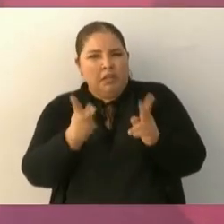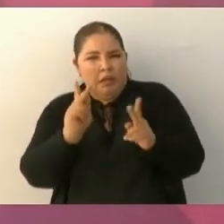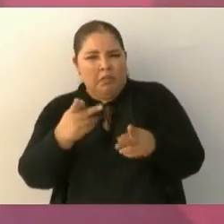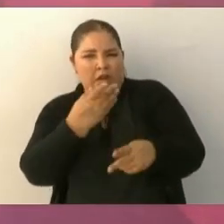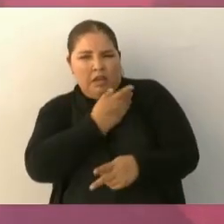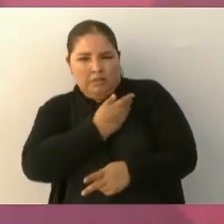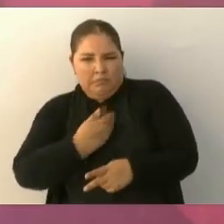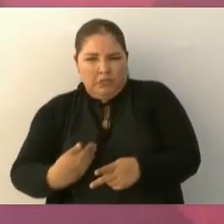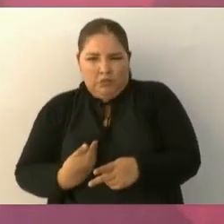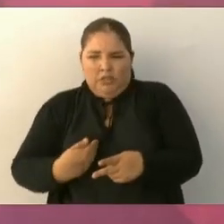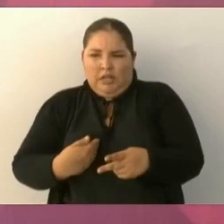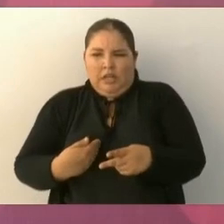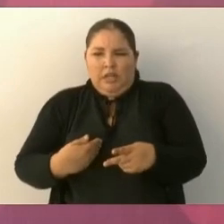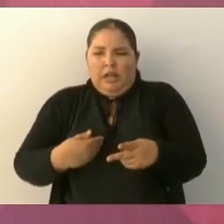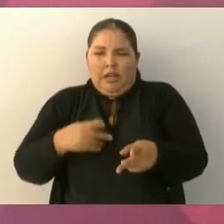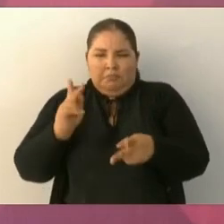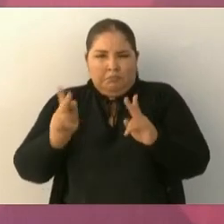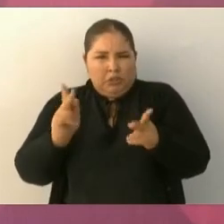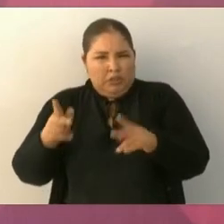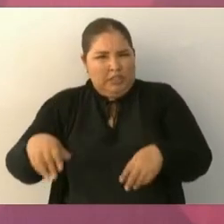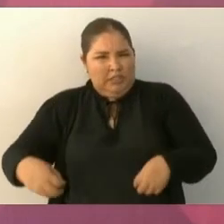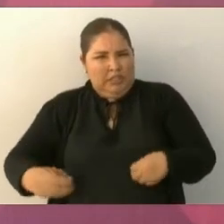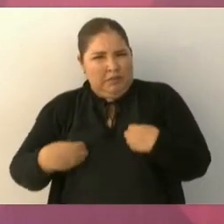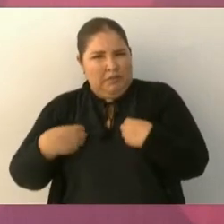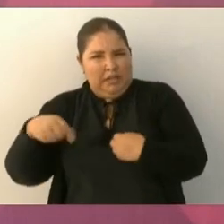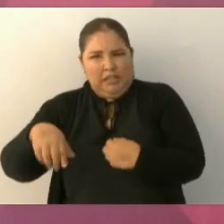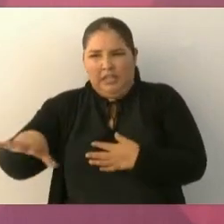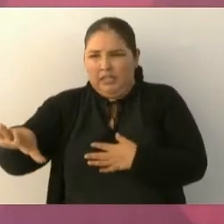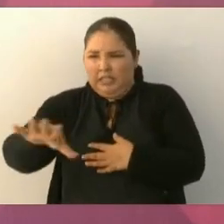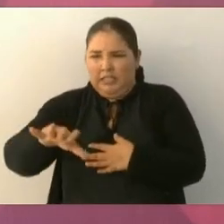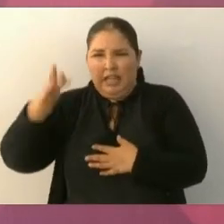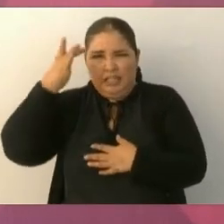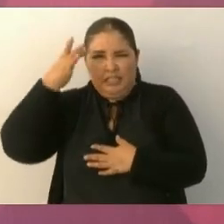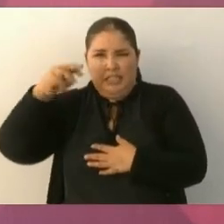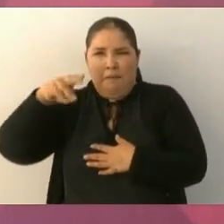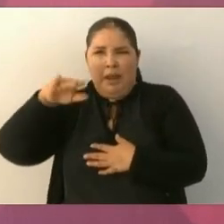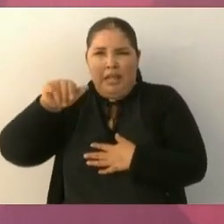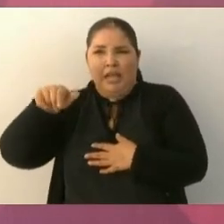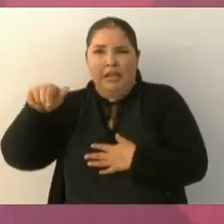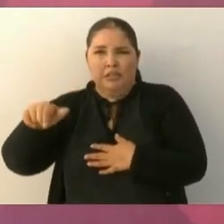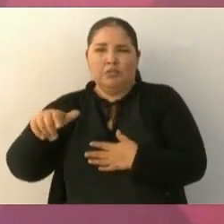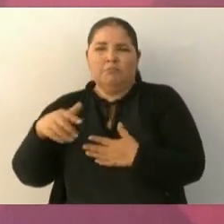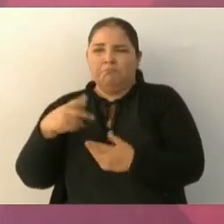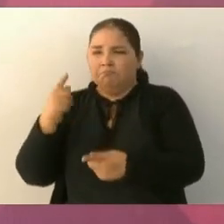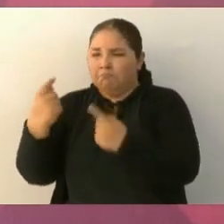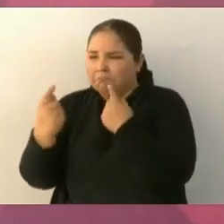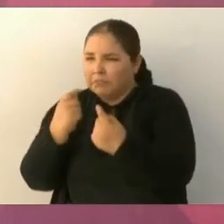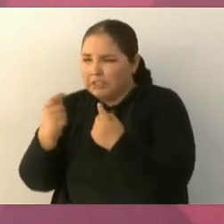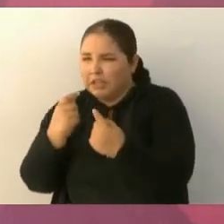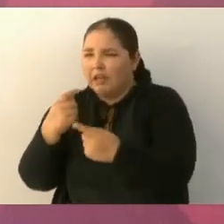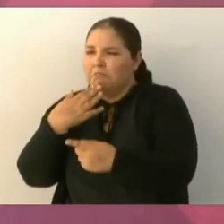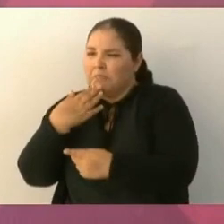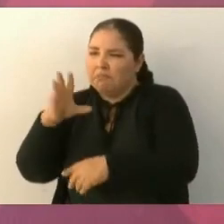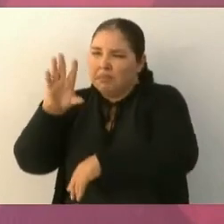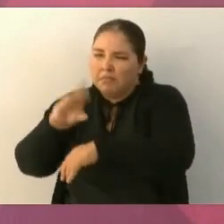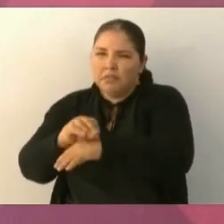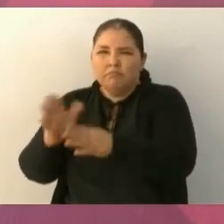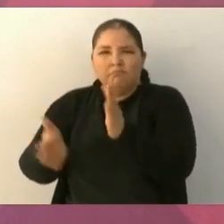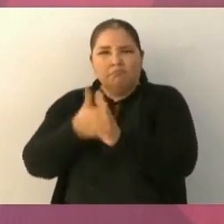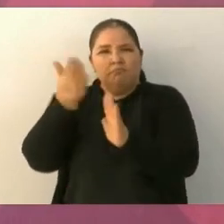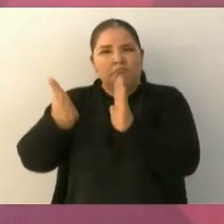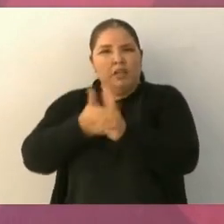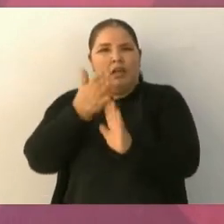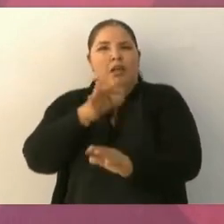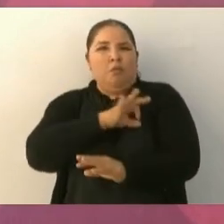Santa María la atención de sus demandas, lo que permitió hacer posible esta obra, que podrá suministrar agua para el riego de